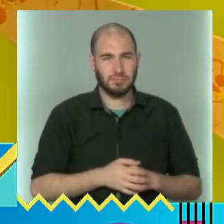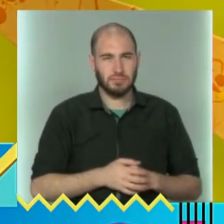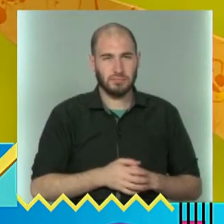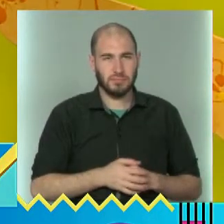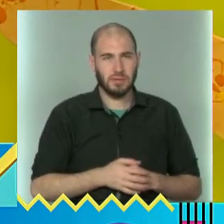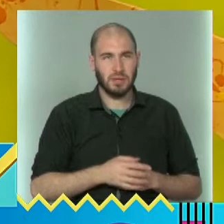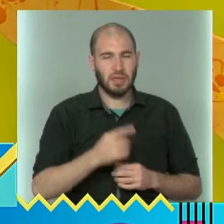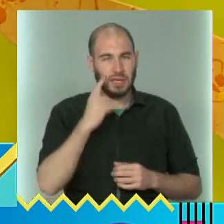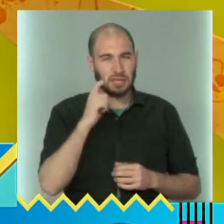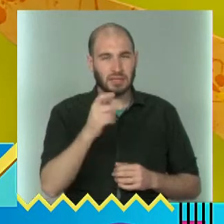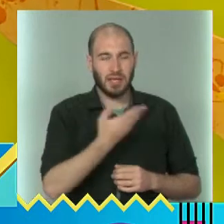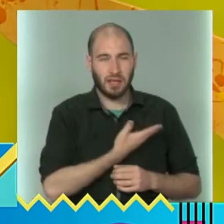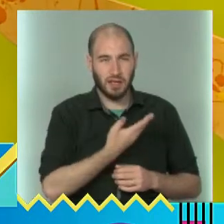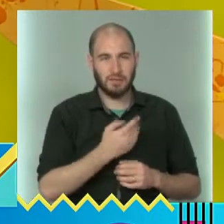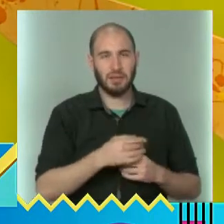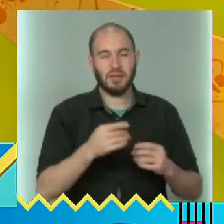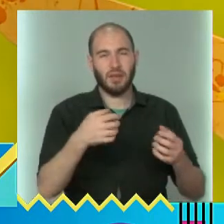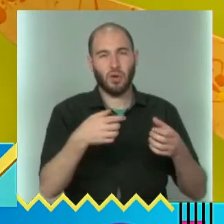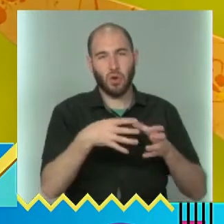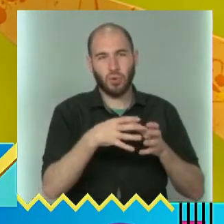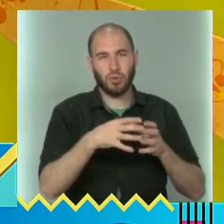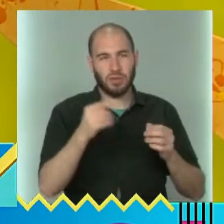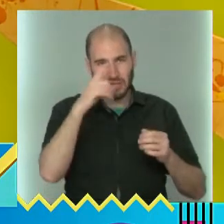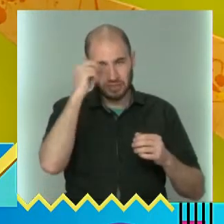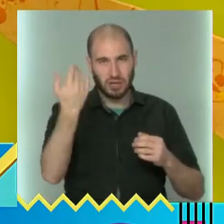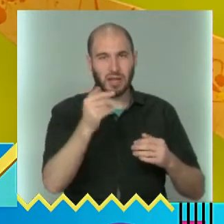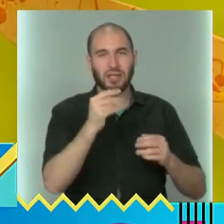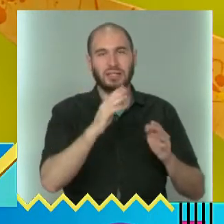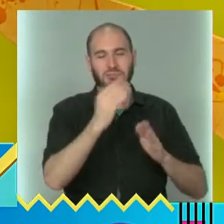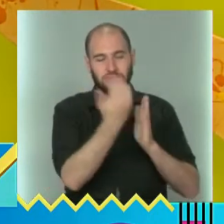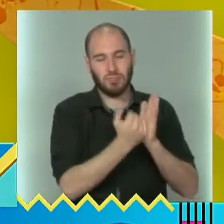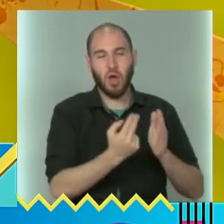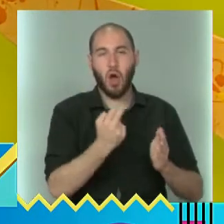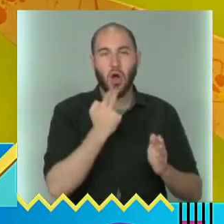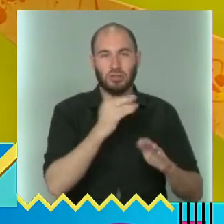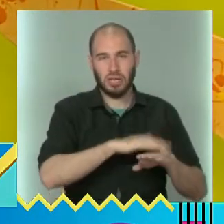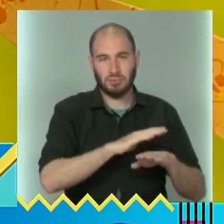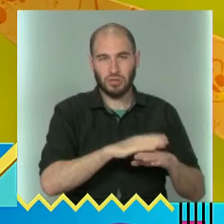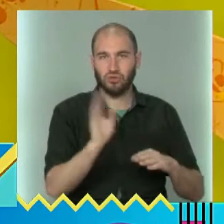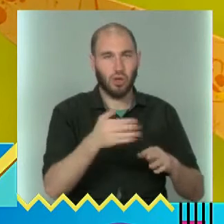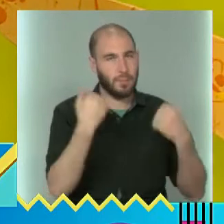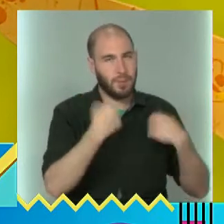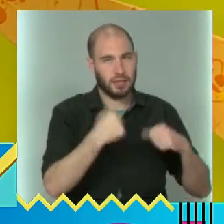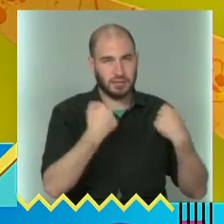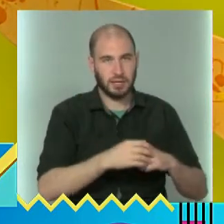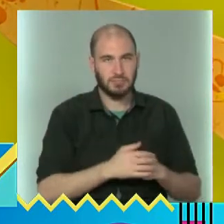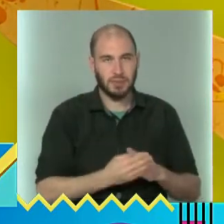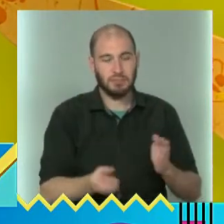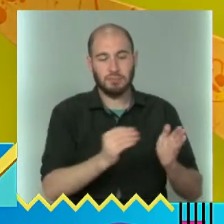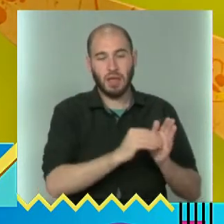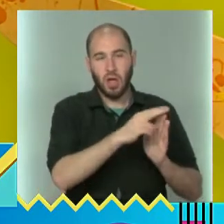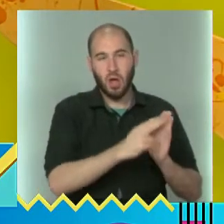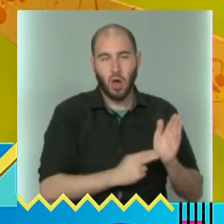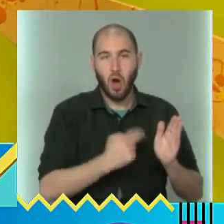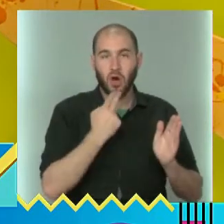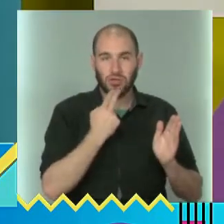La ICF es la International Coach Federation y establece 11 competencias que todos los coaches deben entrenar. Y dentro de esas competencias